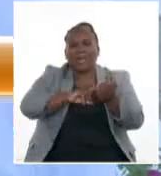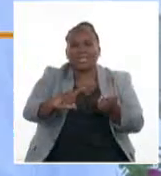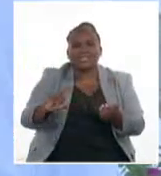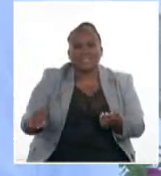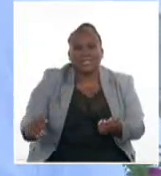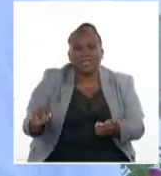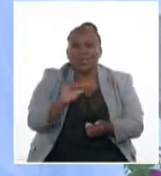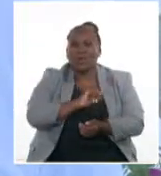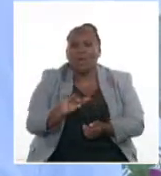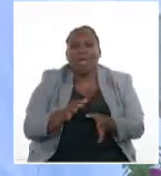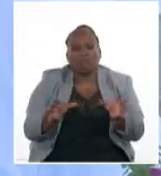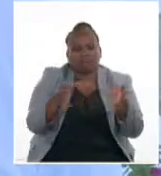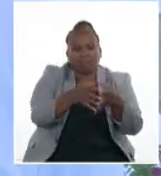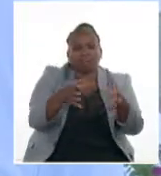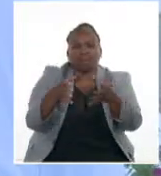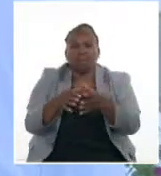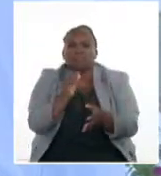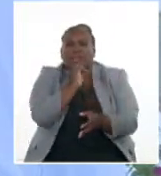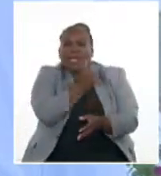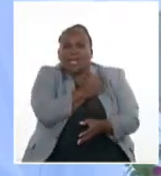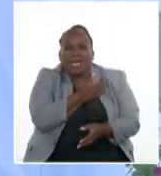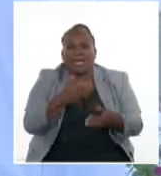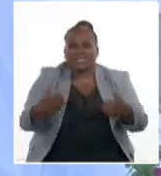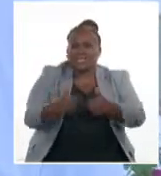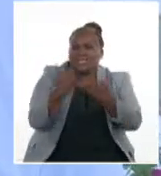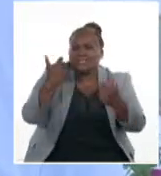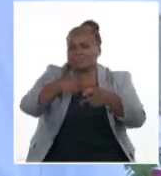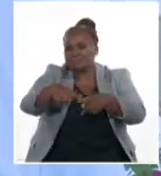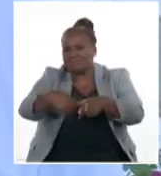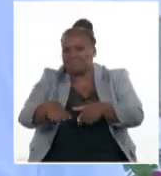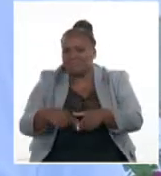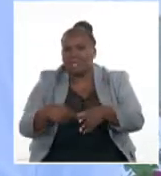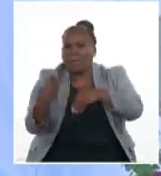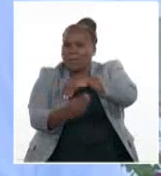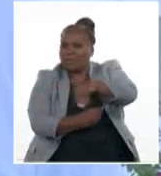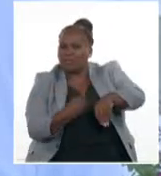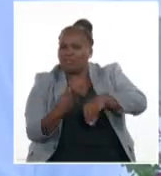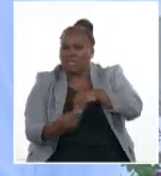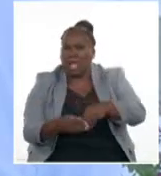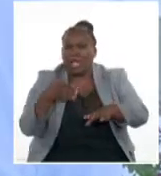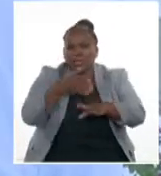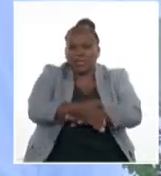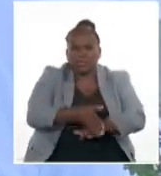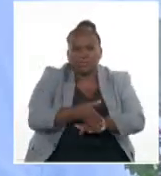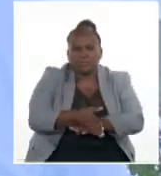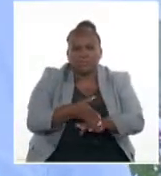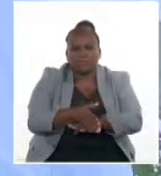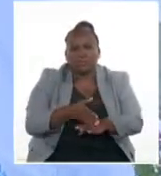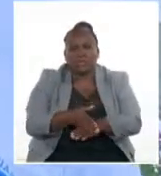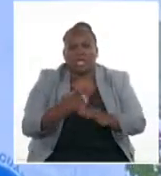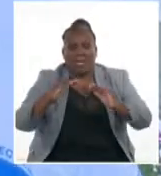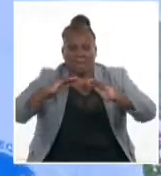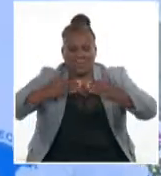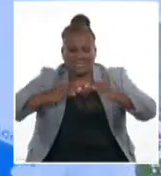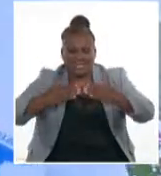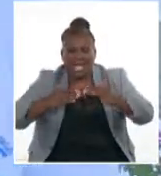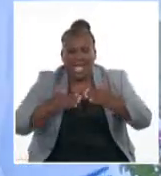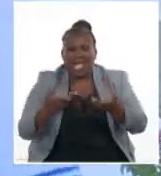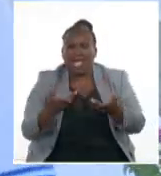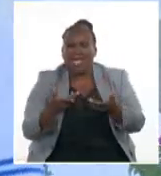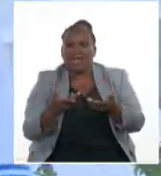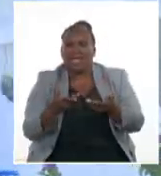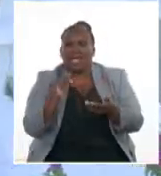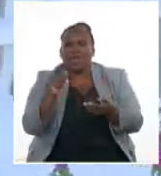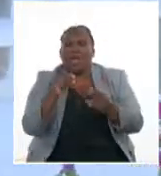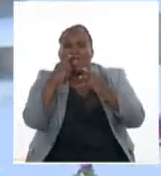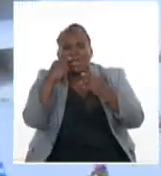grupo ganadero la hemos ido modificando con carpintería, con las persianas de aluminio,